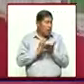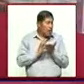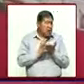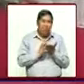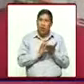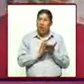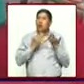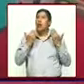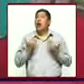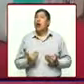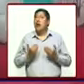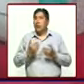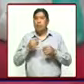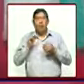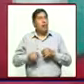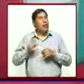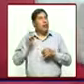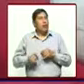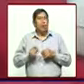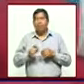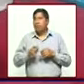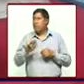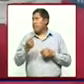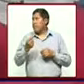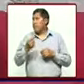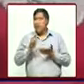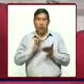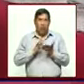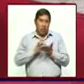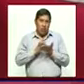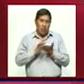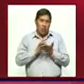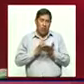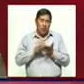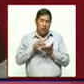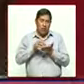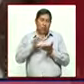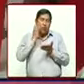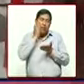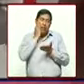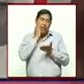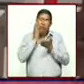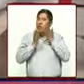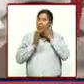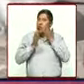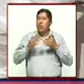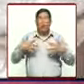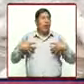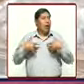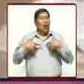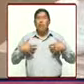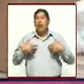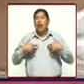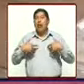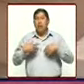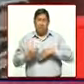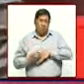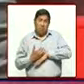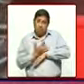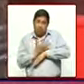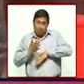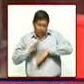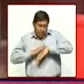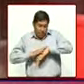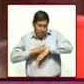más que todo ahora se están necesitando medicamentos, pomadas para las quemaduras, para los animalitos.